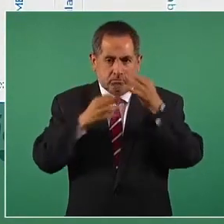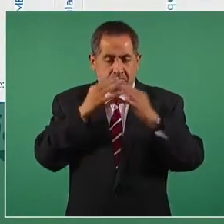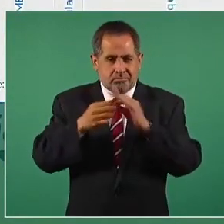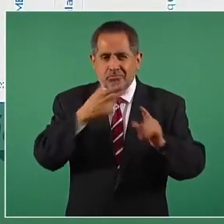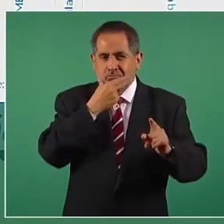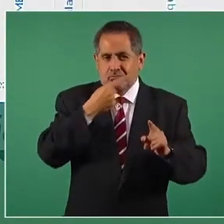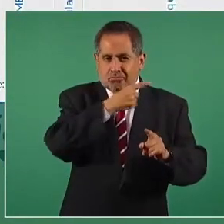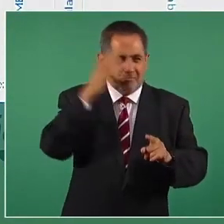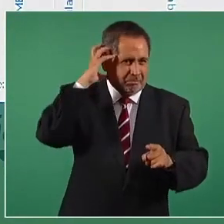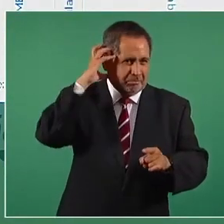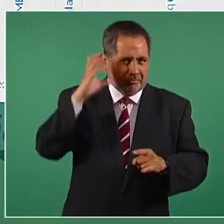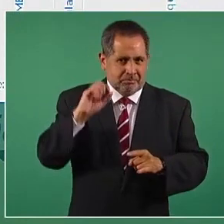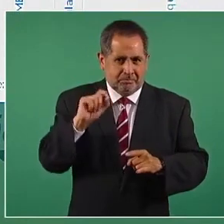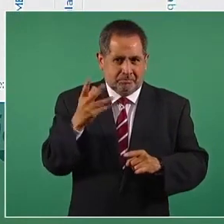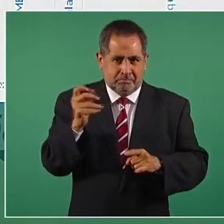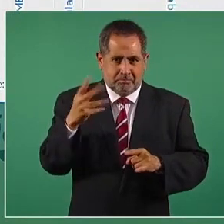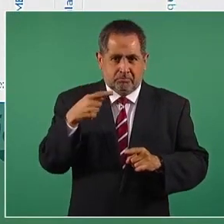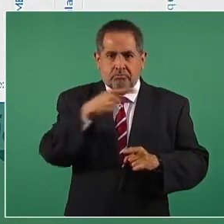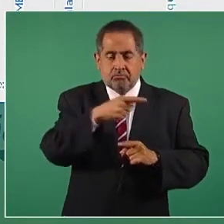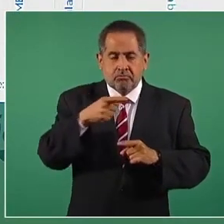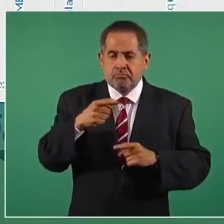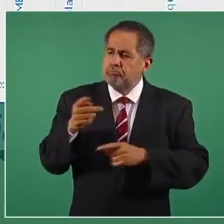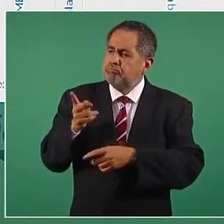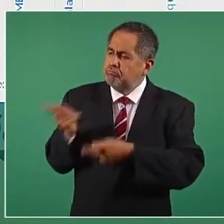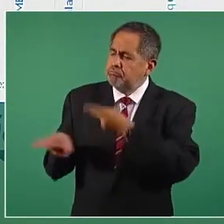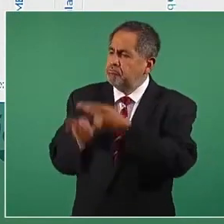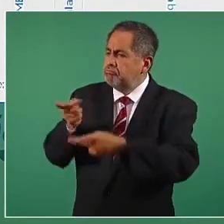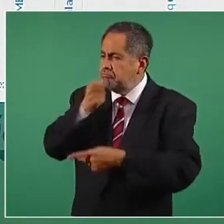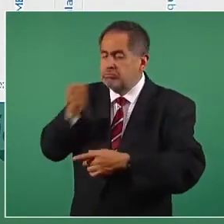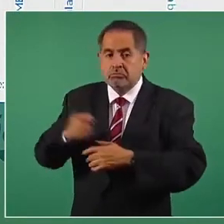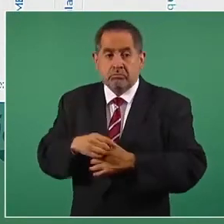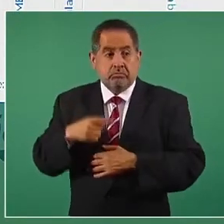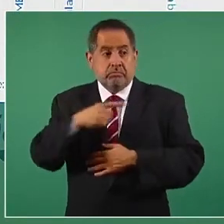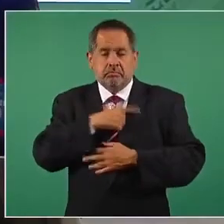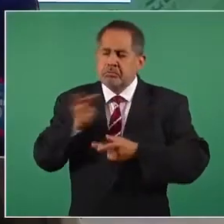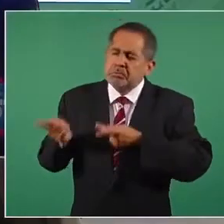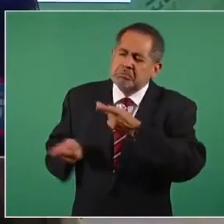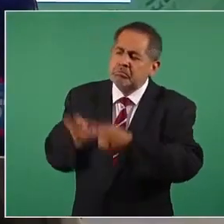Zabludowski, y no me preguntaba nada,